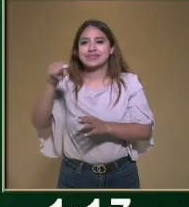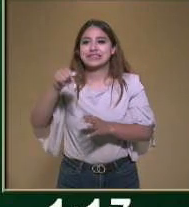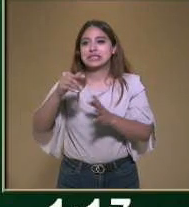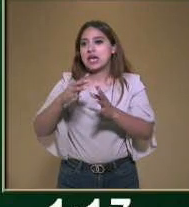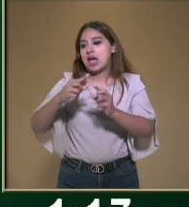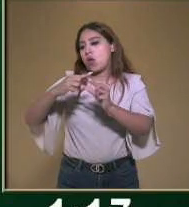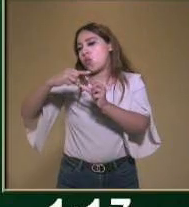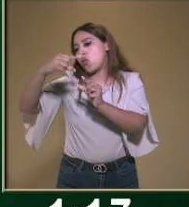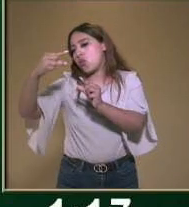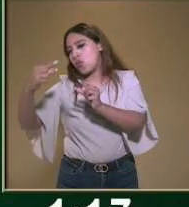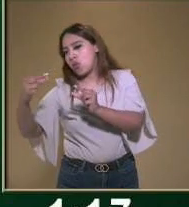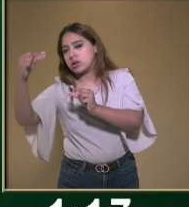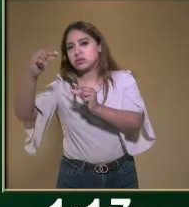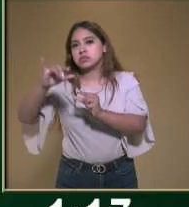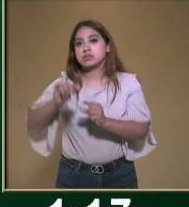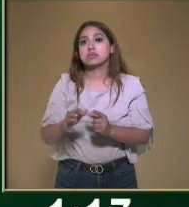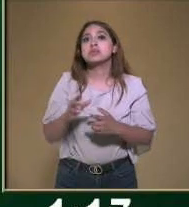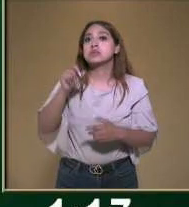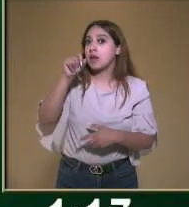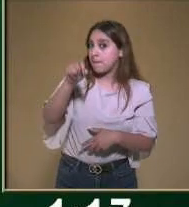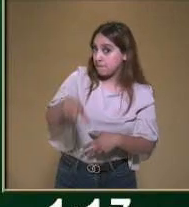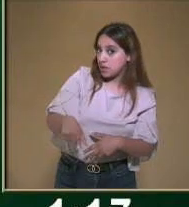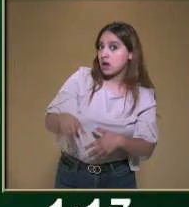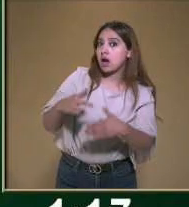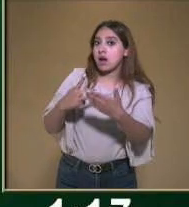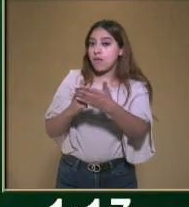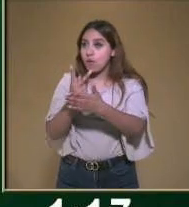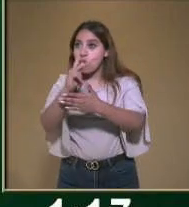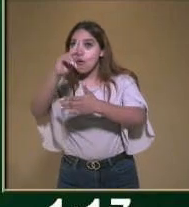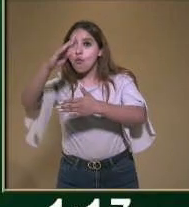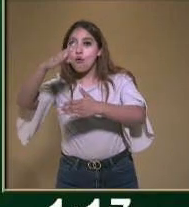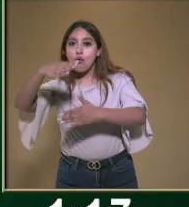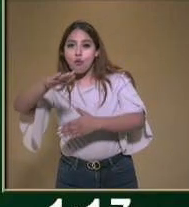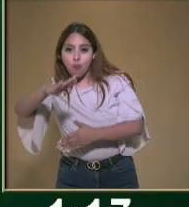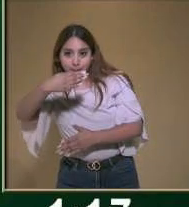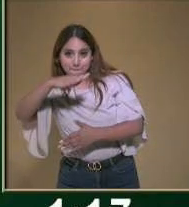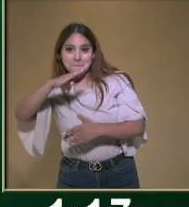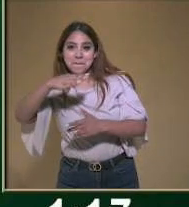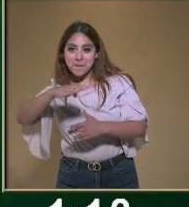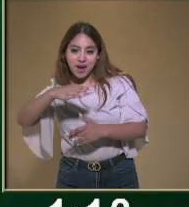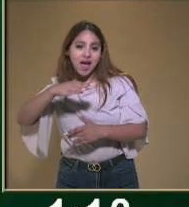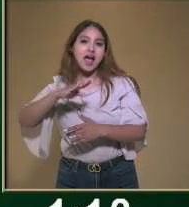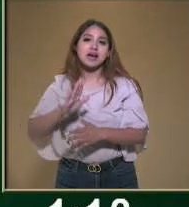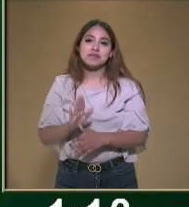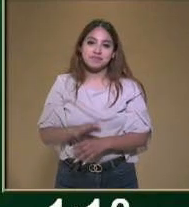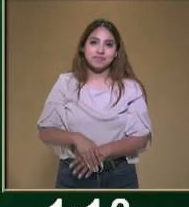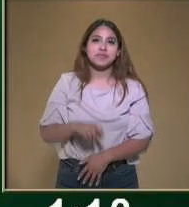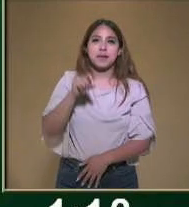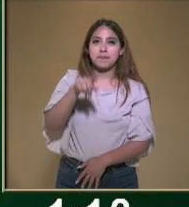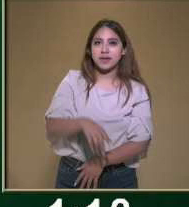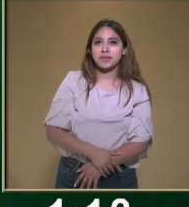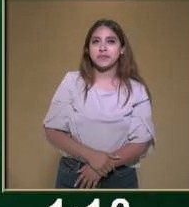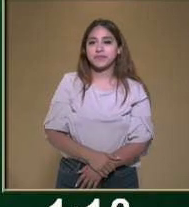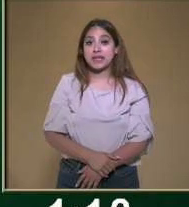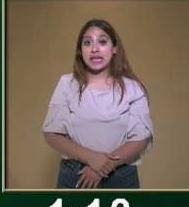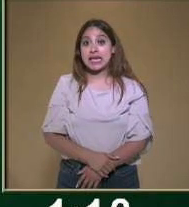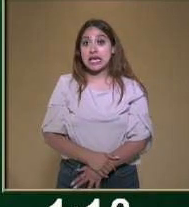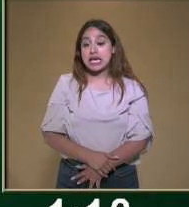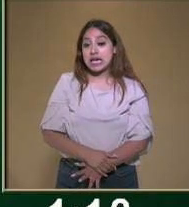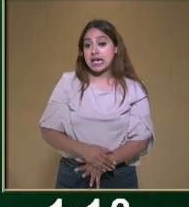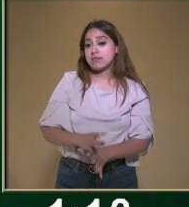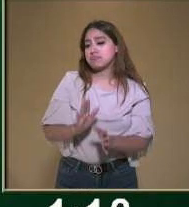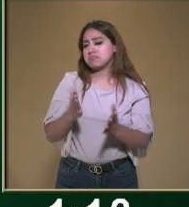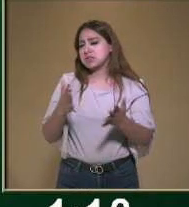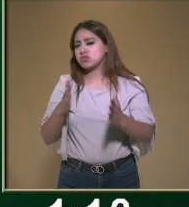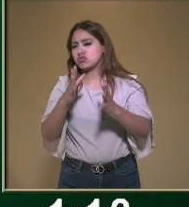angostas, y a las que también le sale su fruto en forma de mazorca sin totomochtle. El tamaño de su fruto